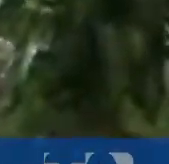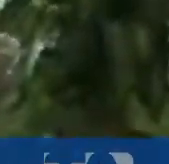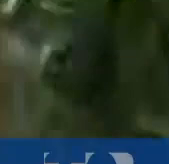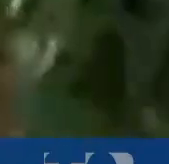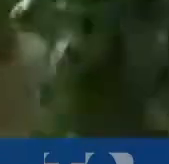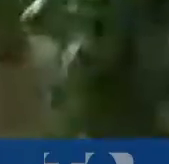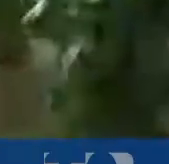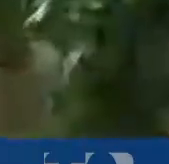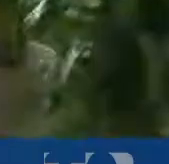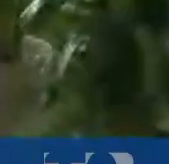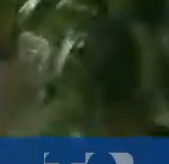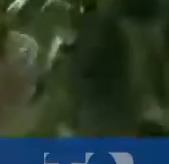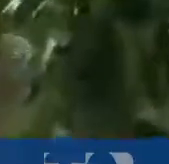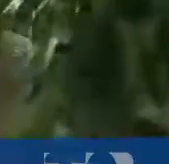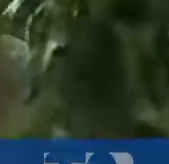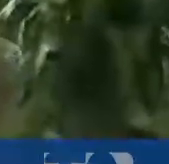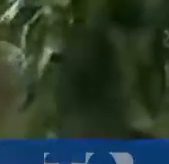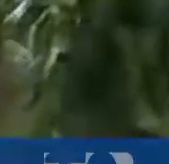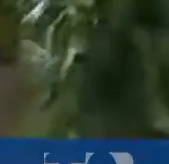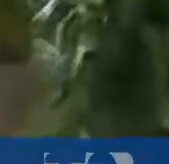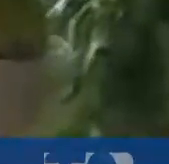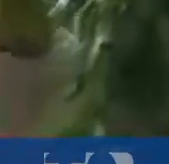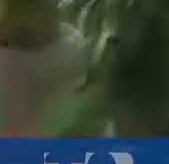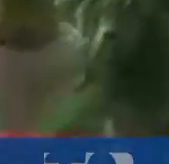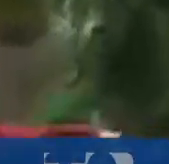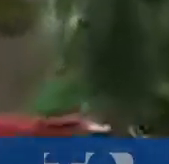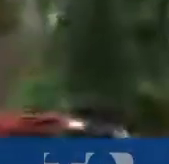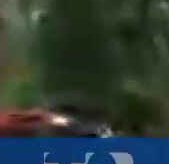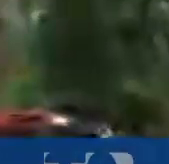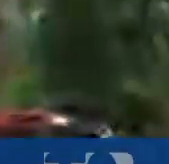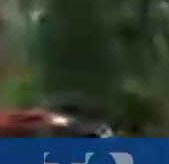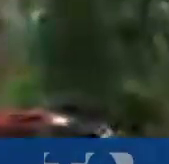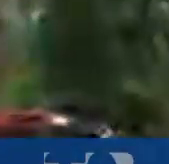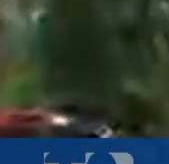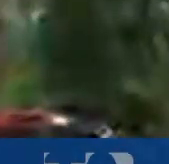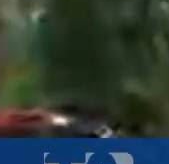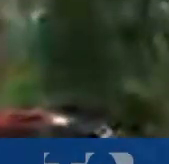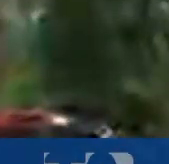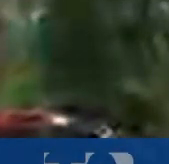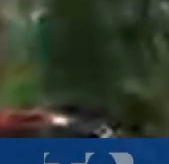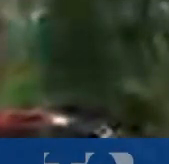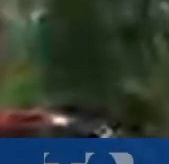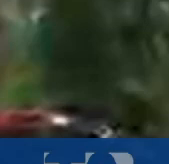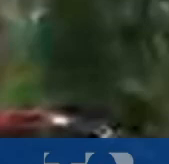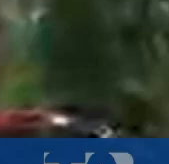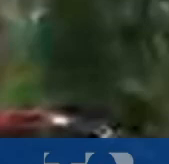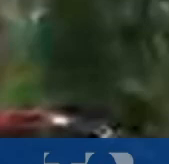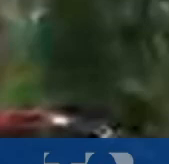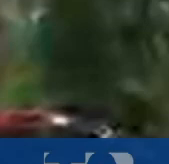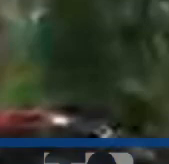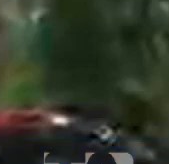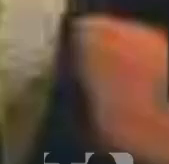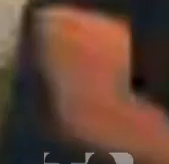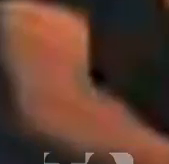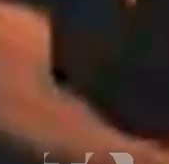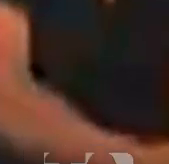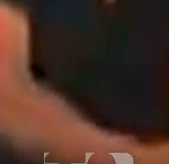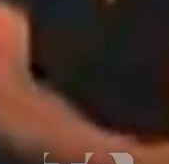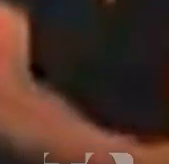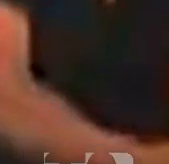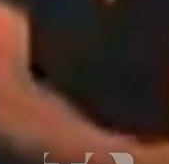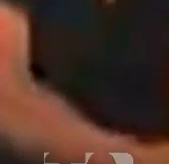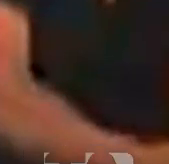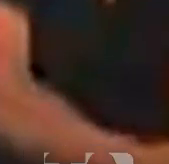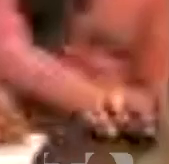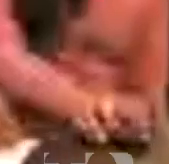vacunación? El Paseo San Francisco está habilitado de lunes a viernes de 10 de la mañana a 4 de la tarde. Muchísimo. Esta es la información